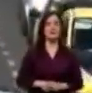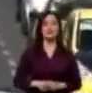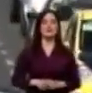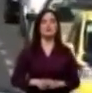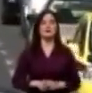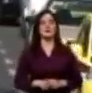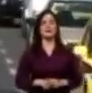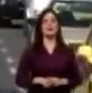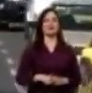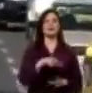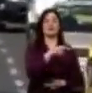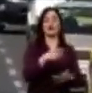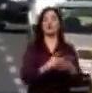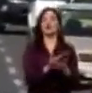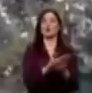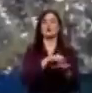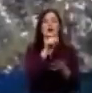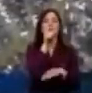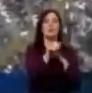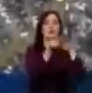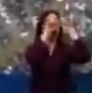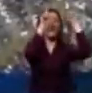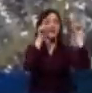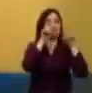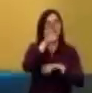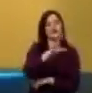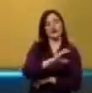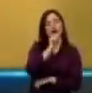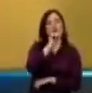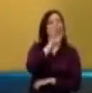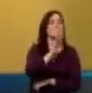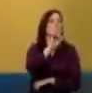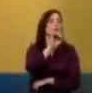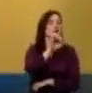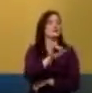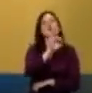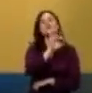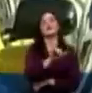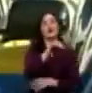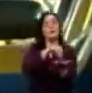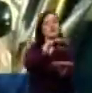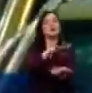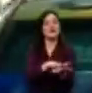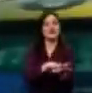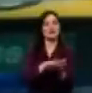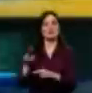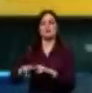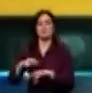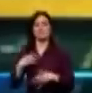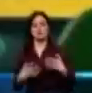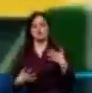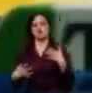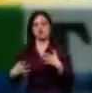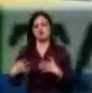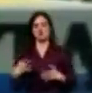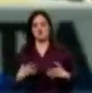La entrada del nuevo sistema de transporte privado Cabify al país, que funciona mediante un aplicativo móvil, causa malestar a los